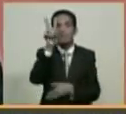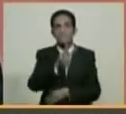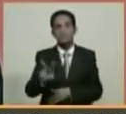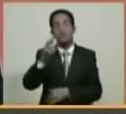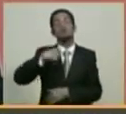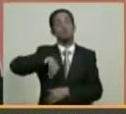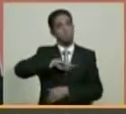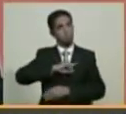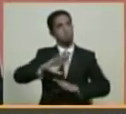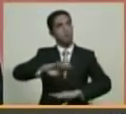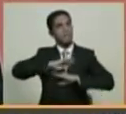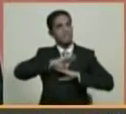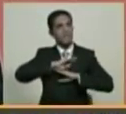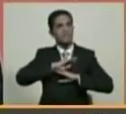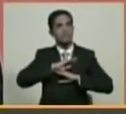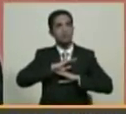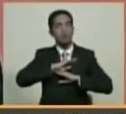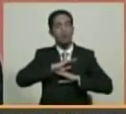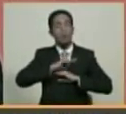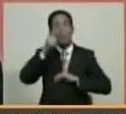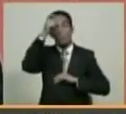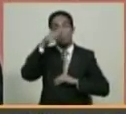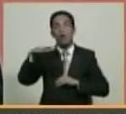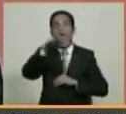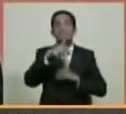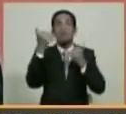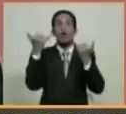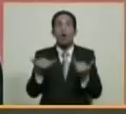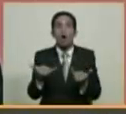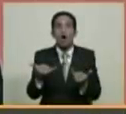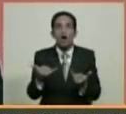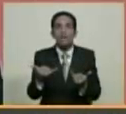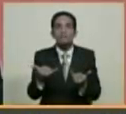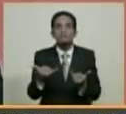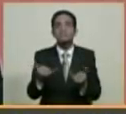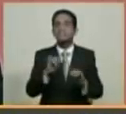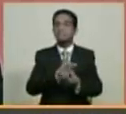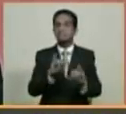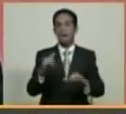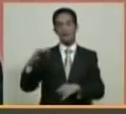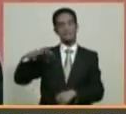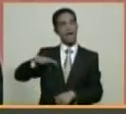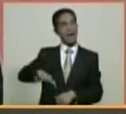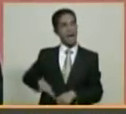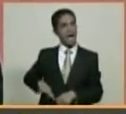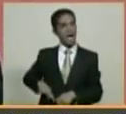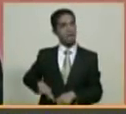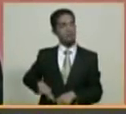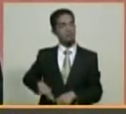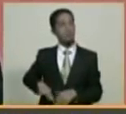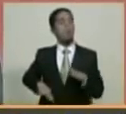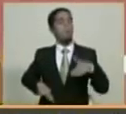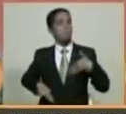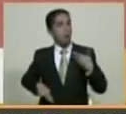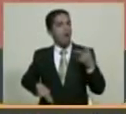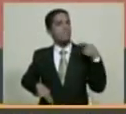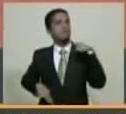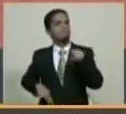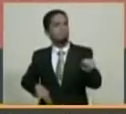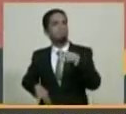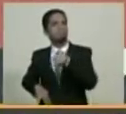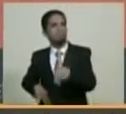satisfechos que el pueblo hoy, con su salario, pueda tener